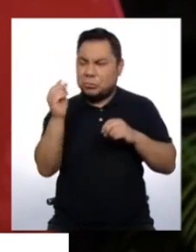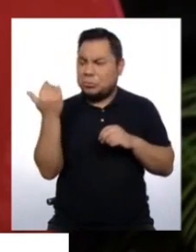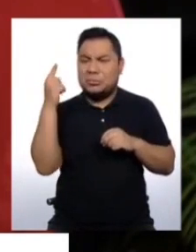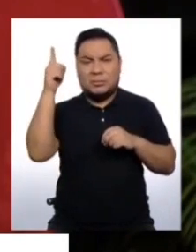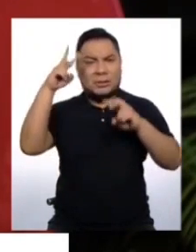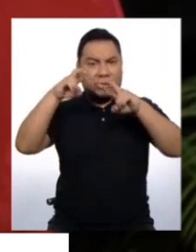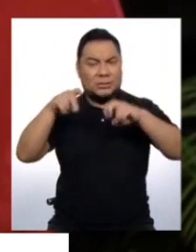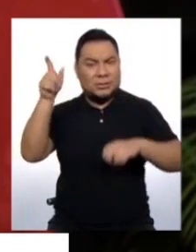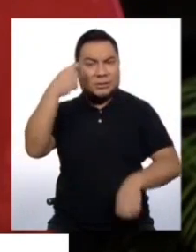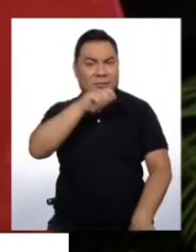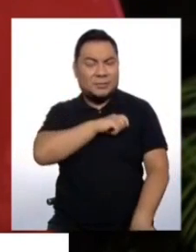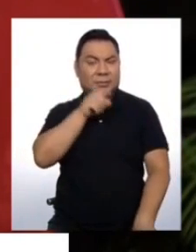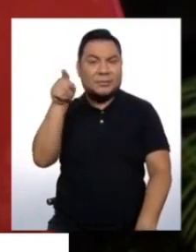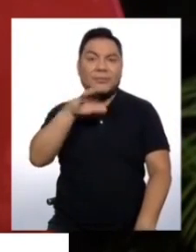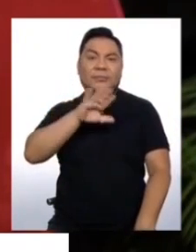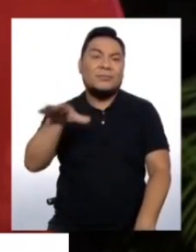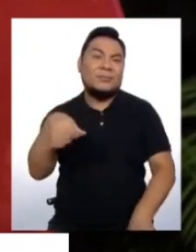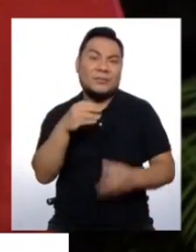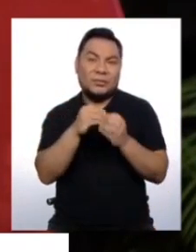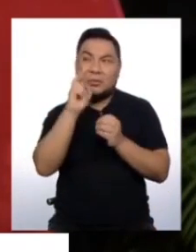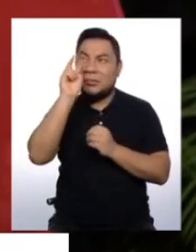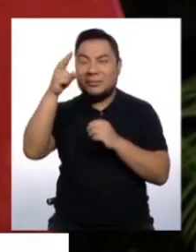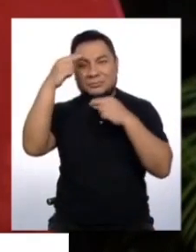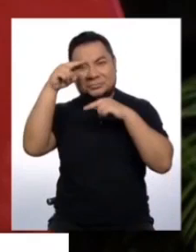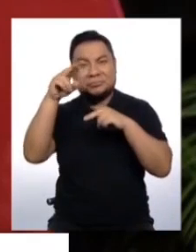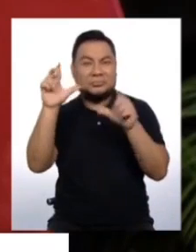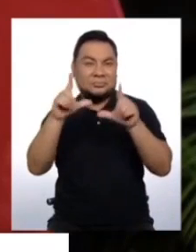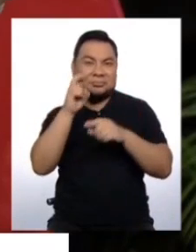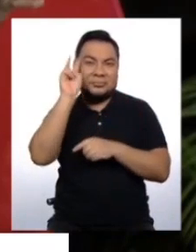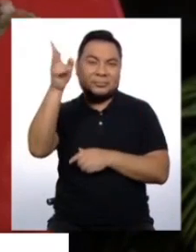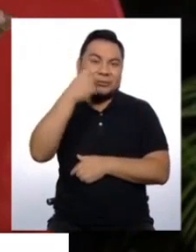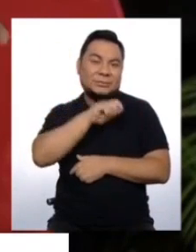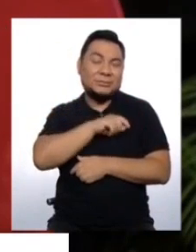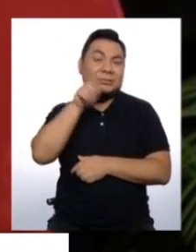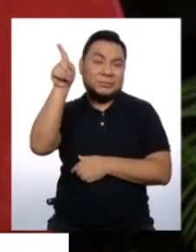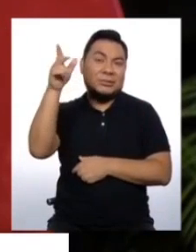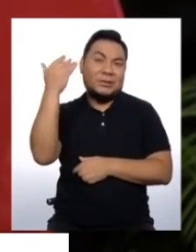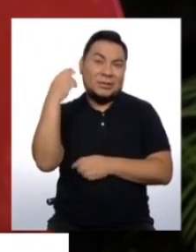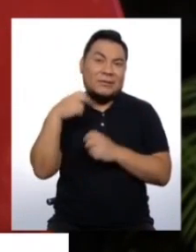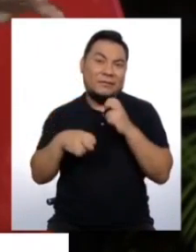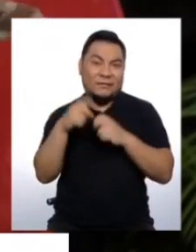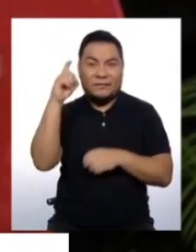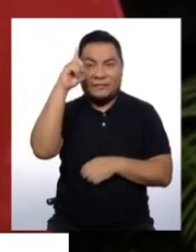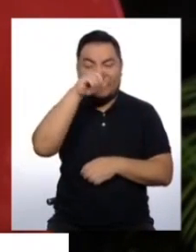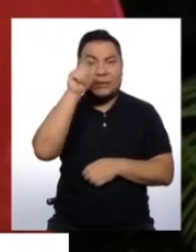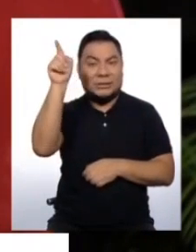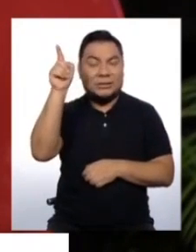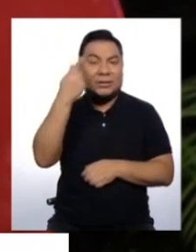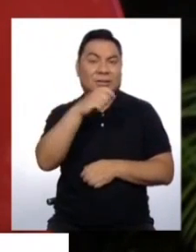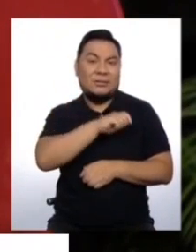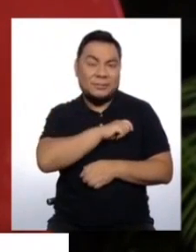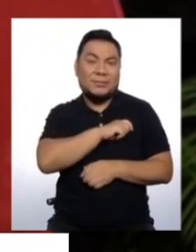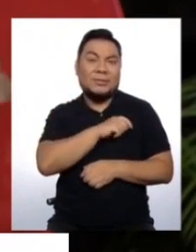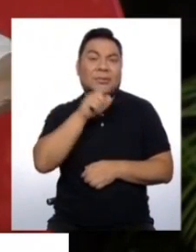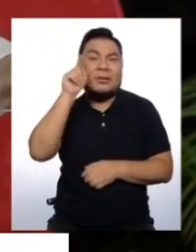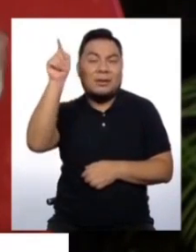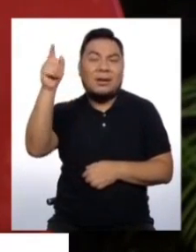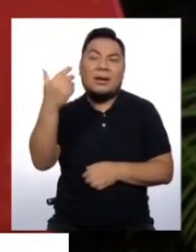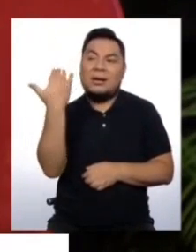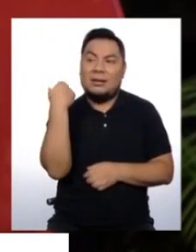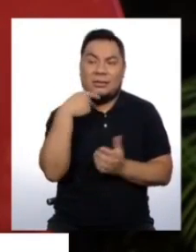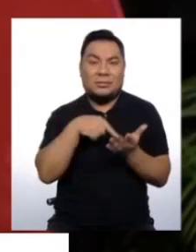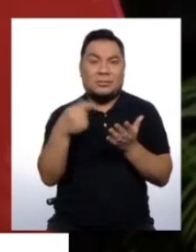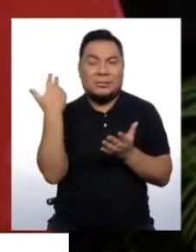recientemente. Todos hemos seguido por los medios de comunicación la situación difícil por la que estuvo España hace